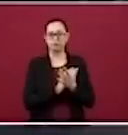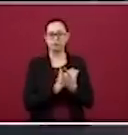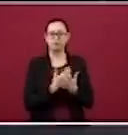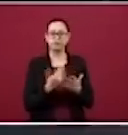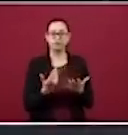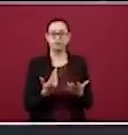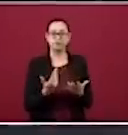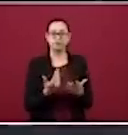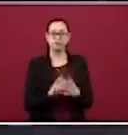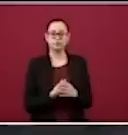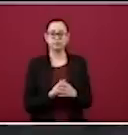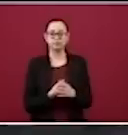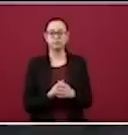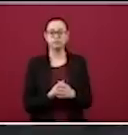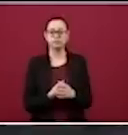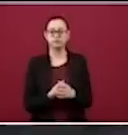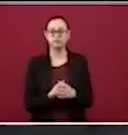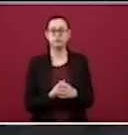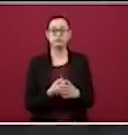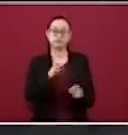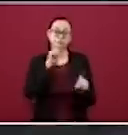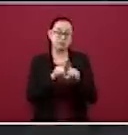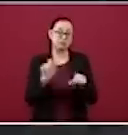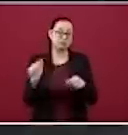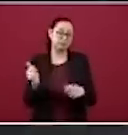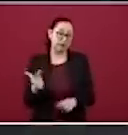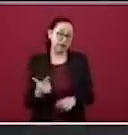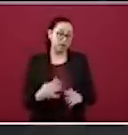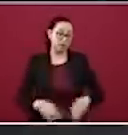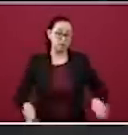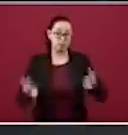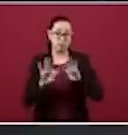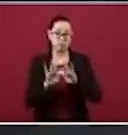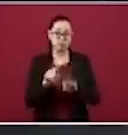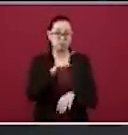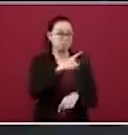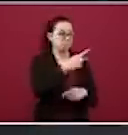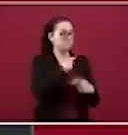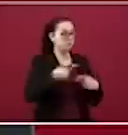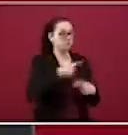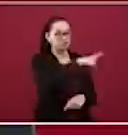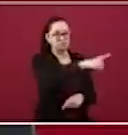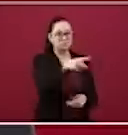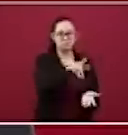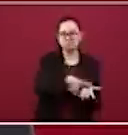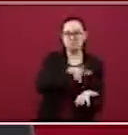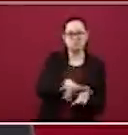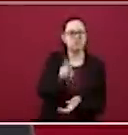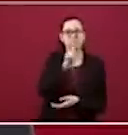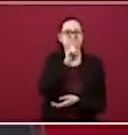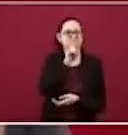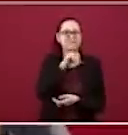característica que ayuda mucho: ya no tienen el apoyo de la gente.